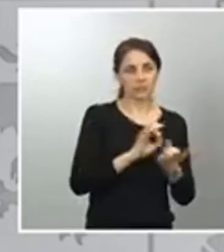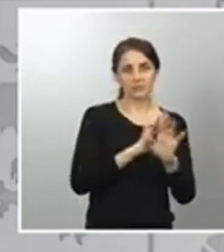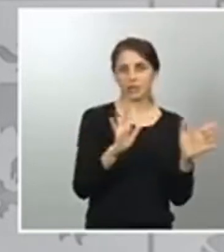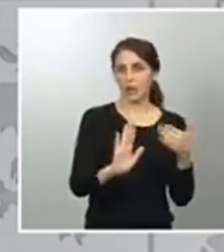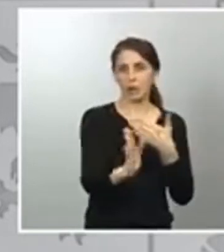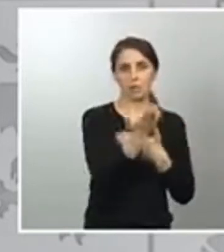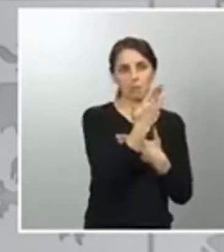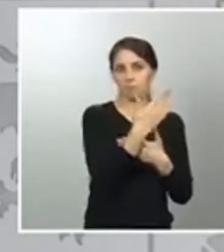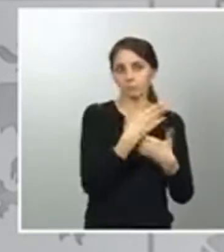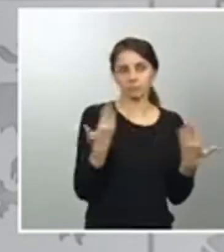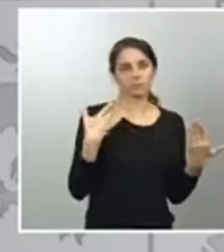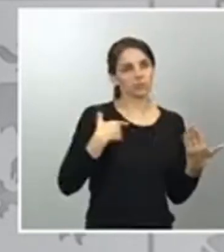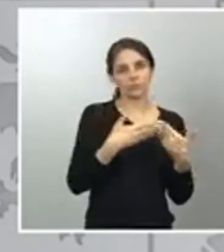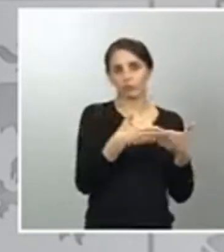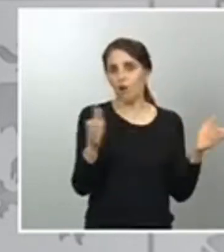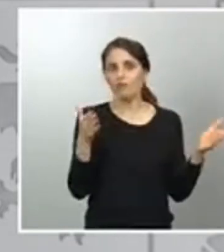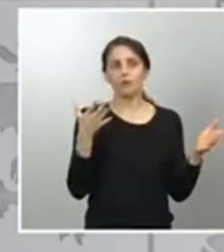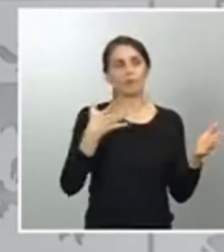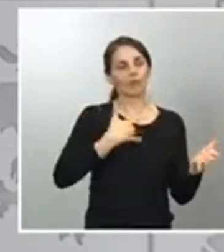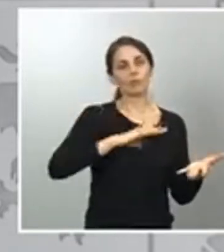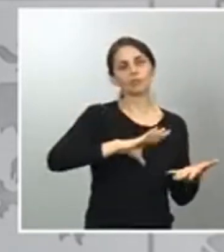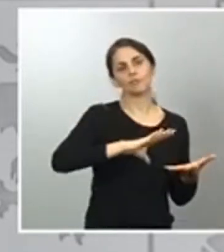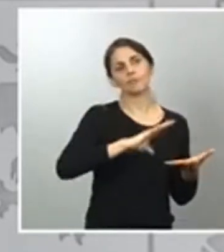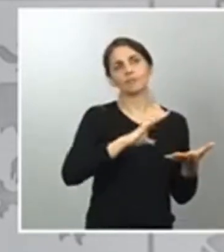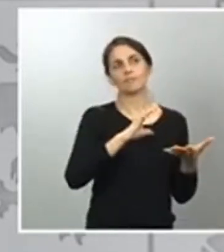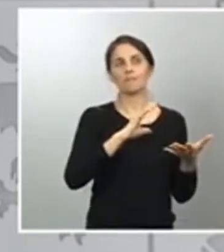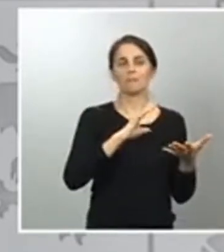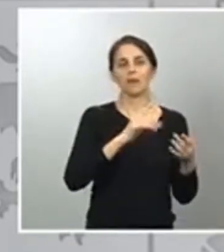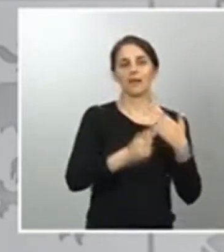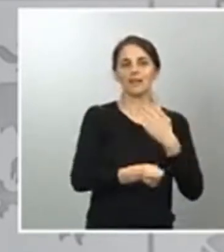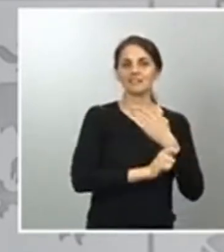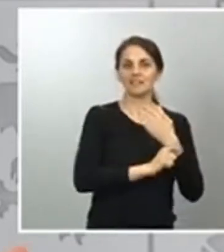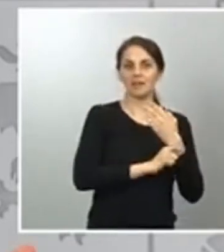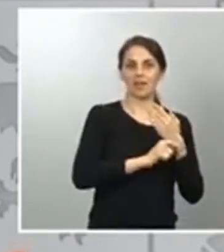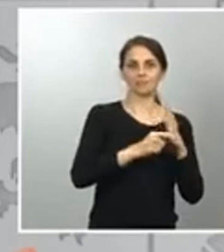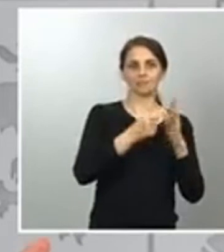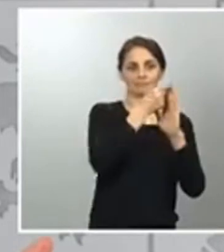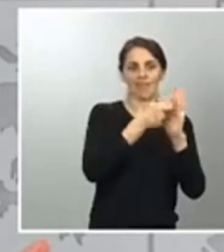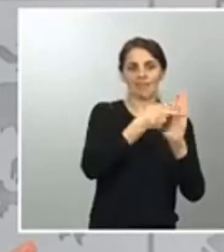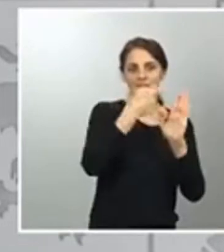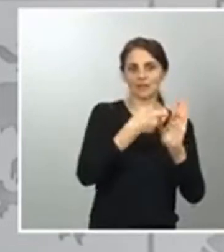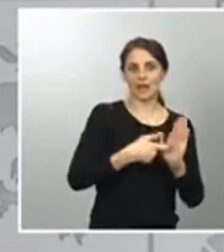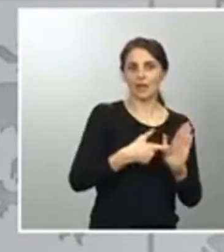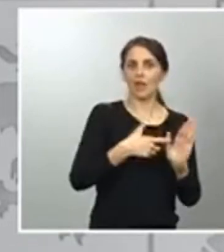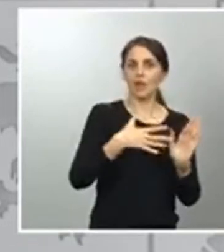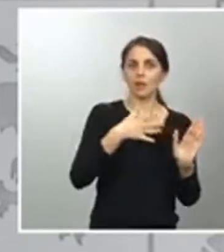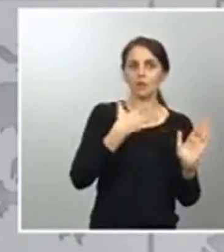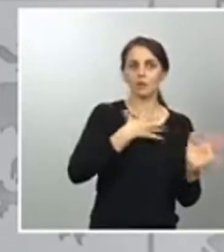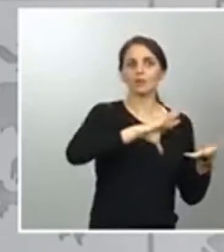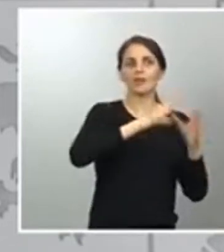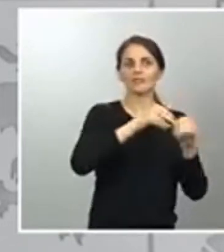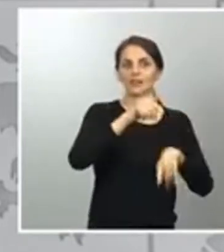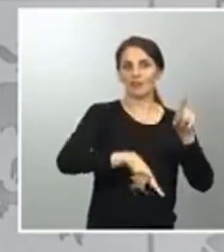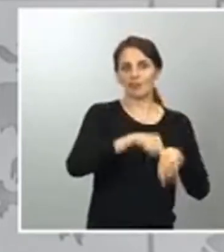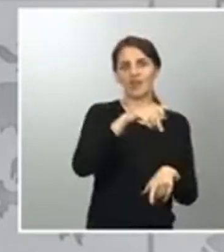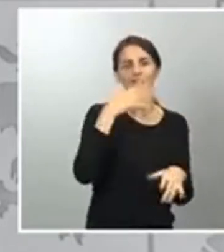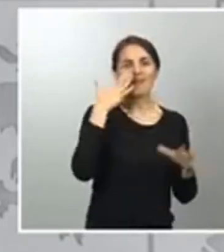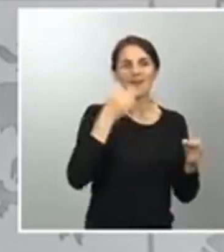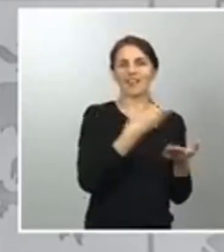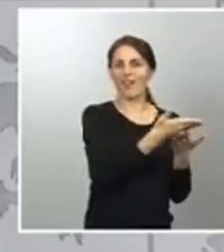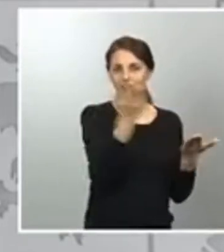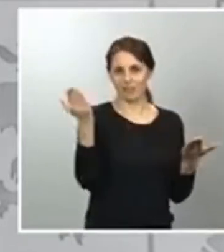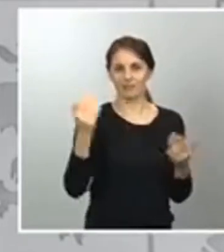ningún problema en adecuar, digamos, nuestra estrategia de desescalada a la realidad tan plural y diversa que tiene nuestro país. Fíjese, por